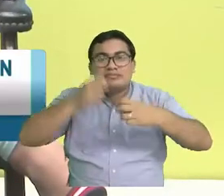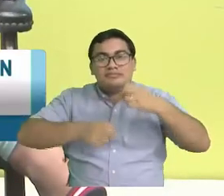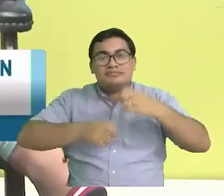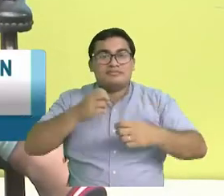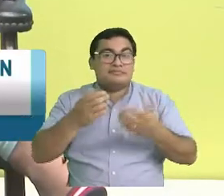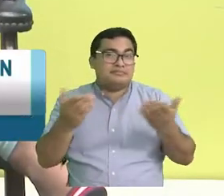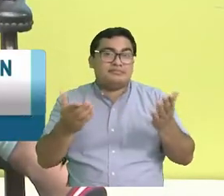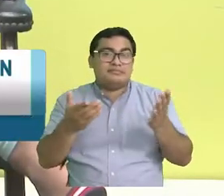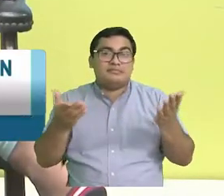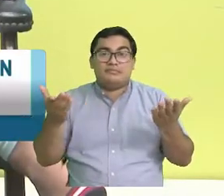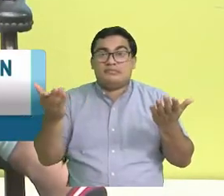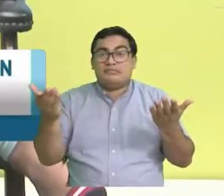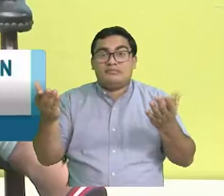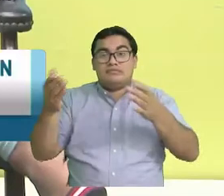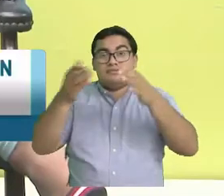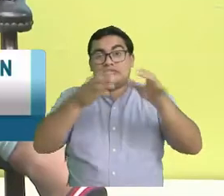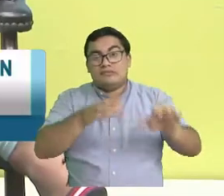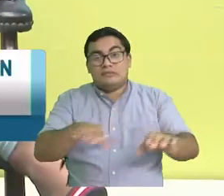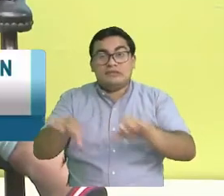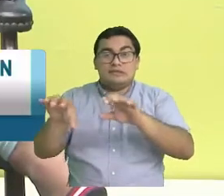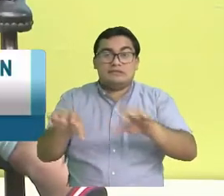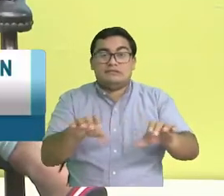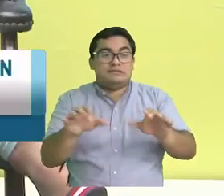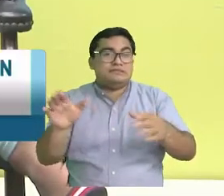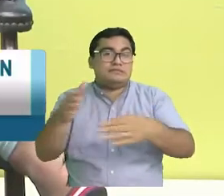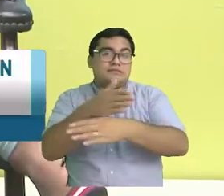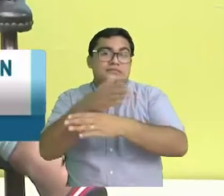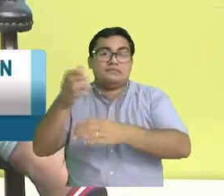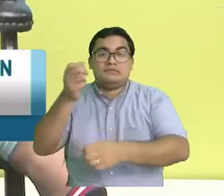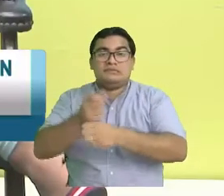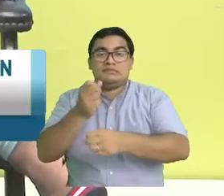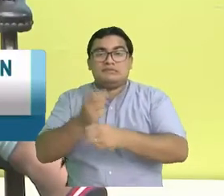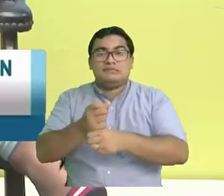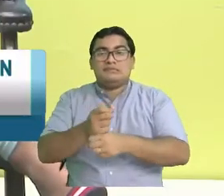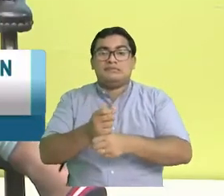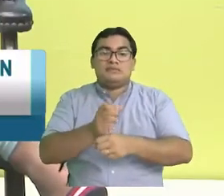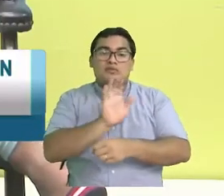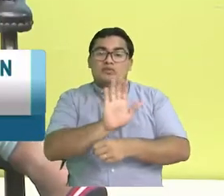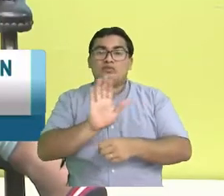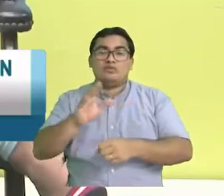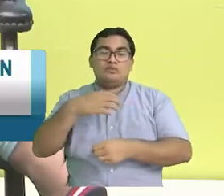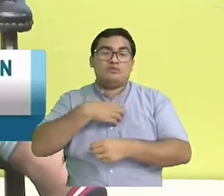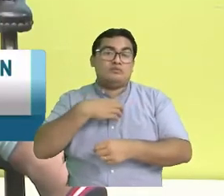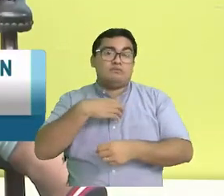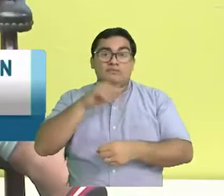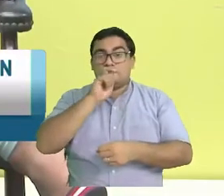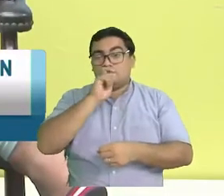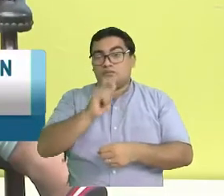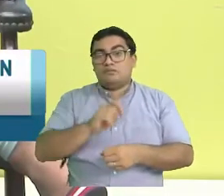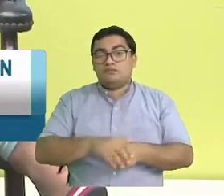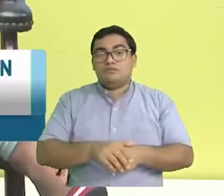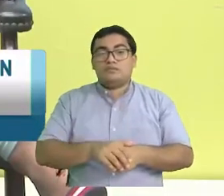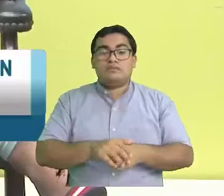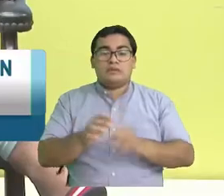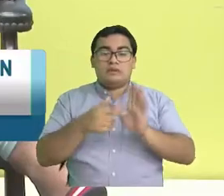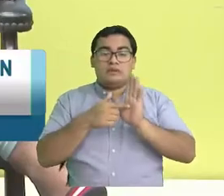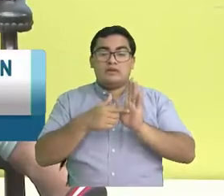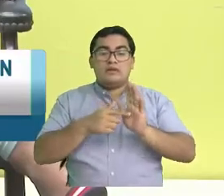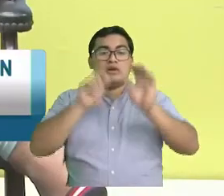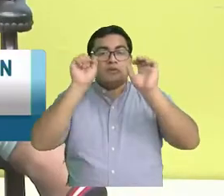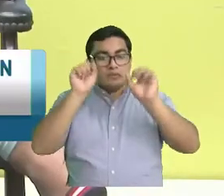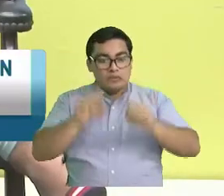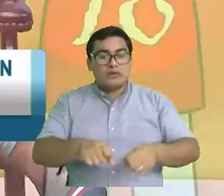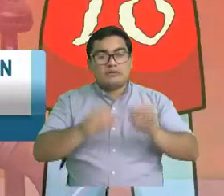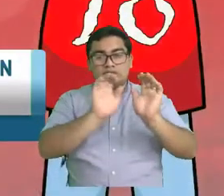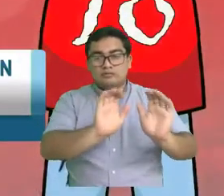actividades selectivas. Sí, porque, o en tareas específicas. Sí, en actividades selectivas sí. Que ellos seleccionan. Ah, porque bien. Usted puede poner a esos niños